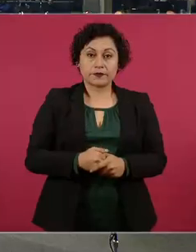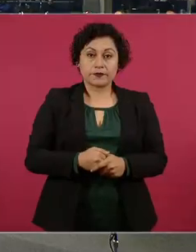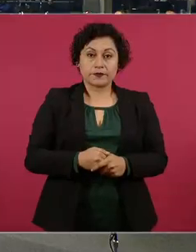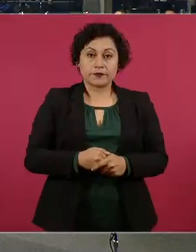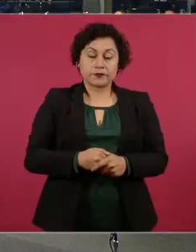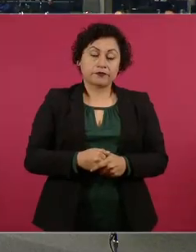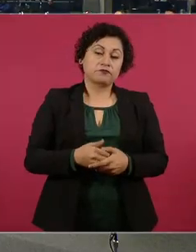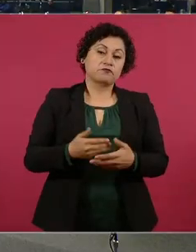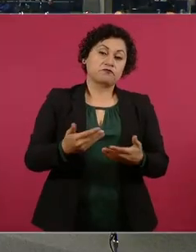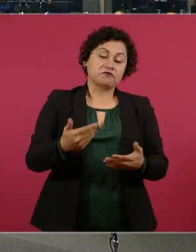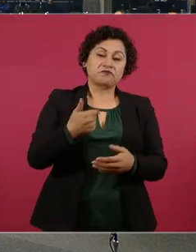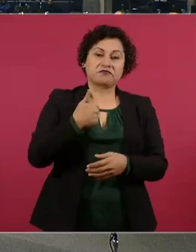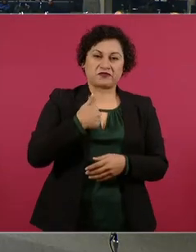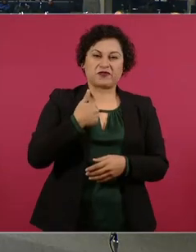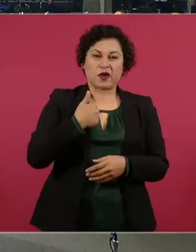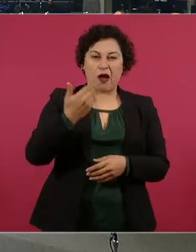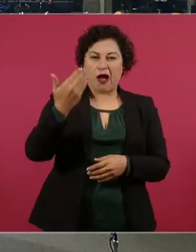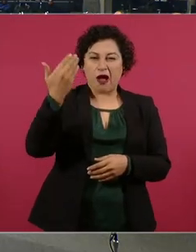recuerdo que en